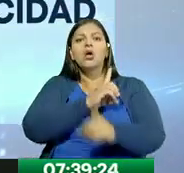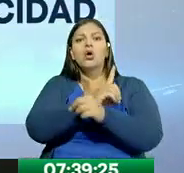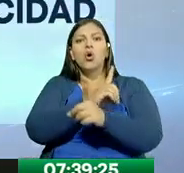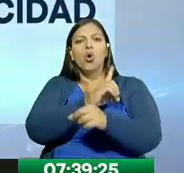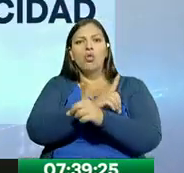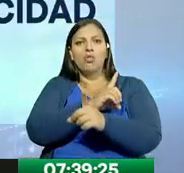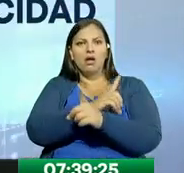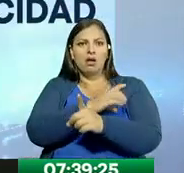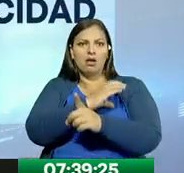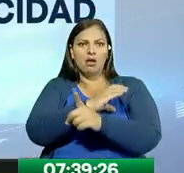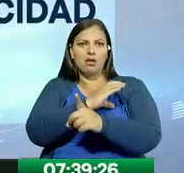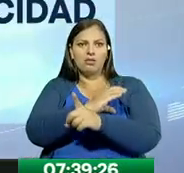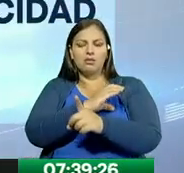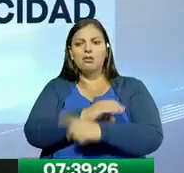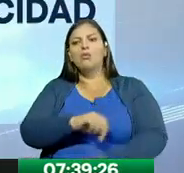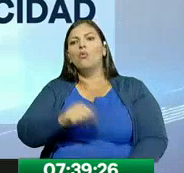insertado